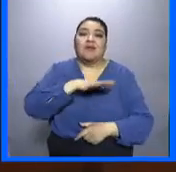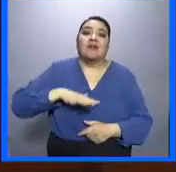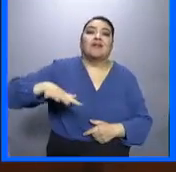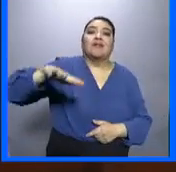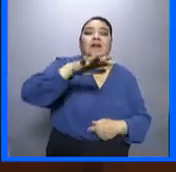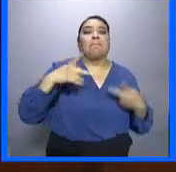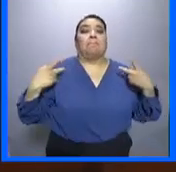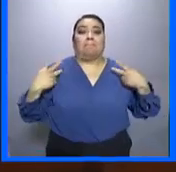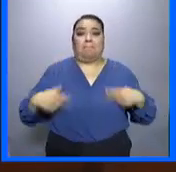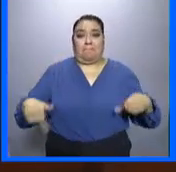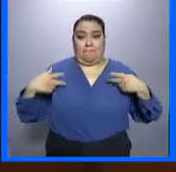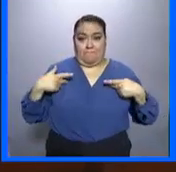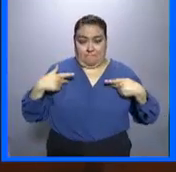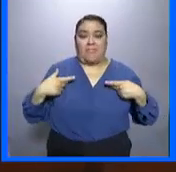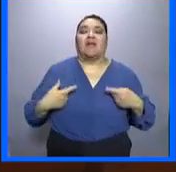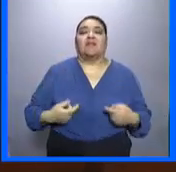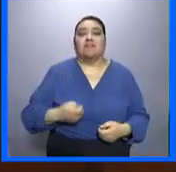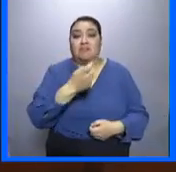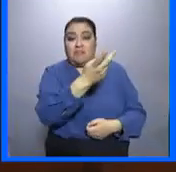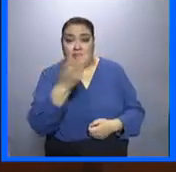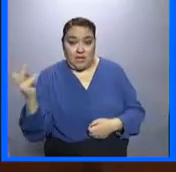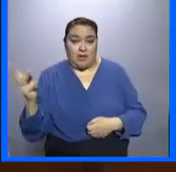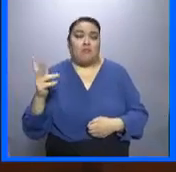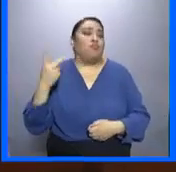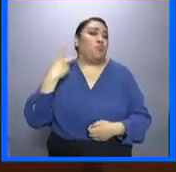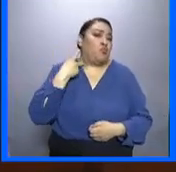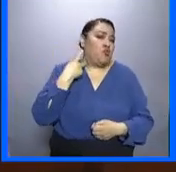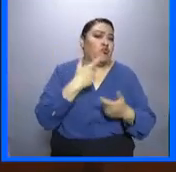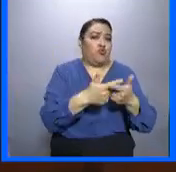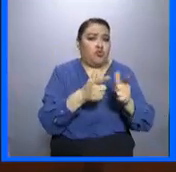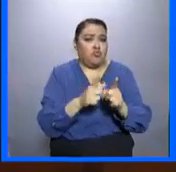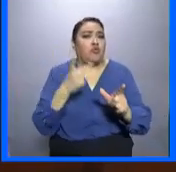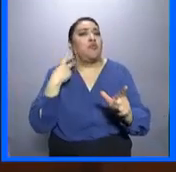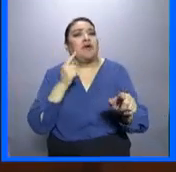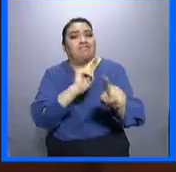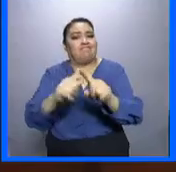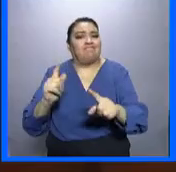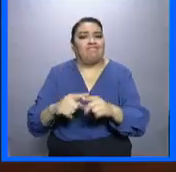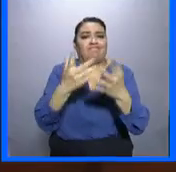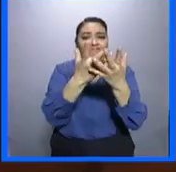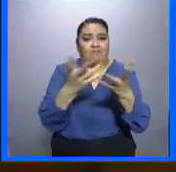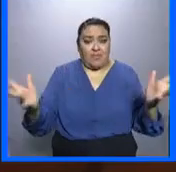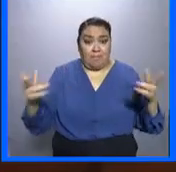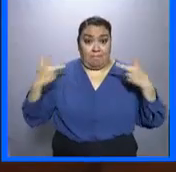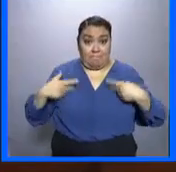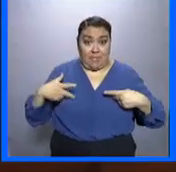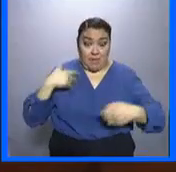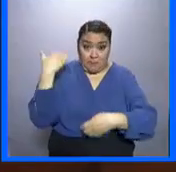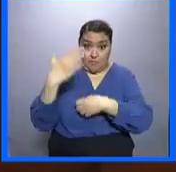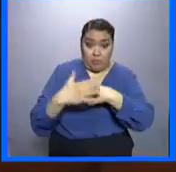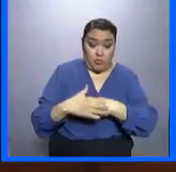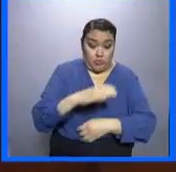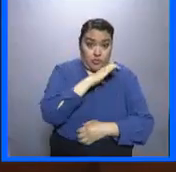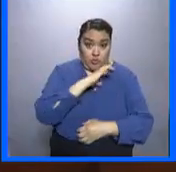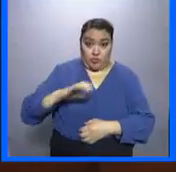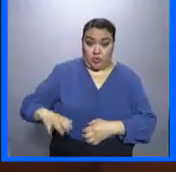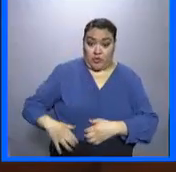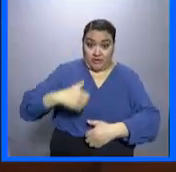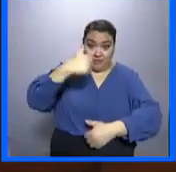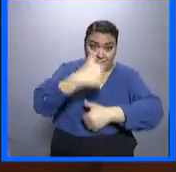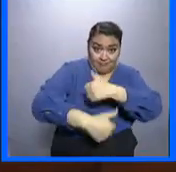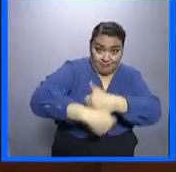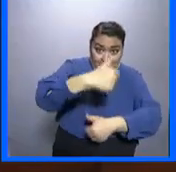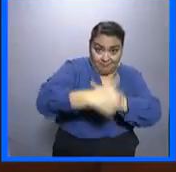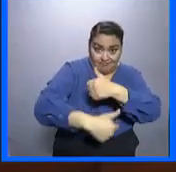sociedad, a las y los actores políticos y a las personas que habrán de participar en los próximos